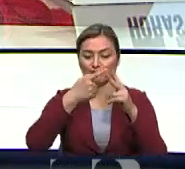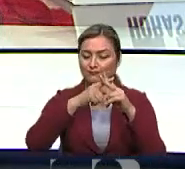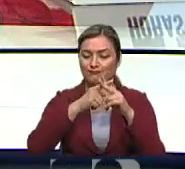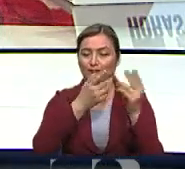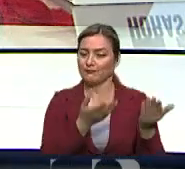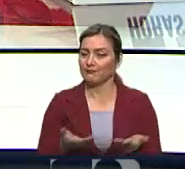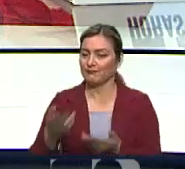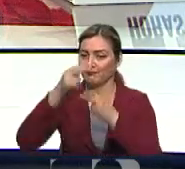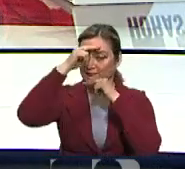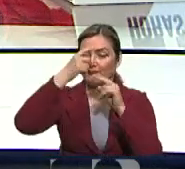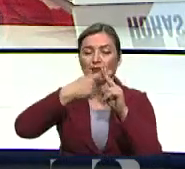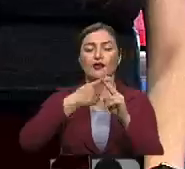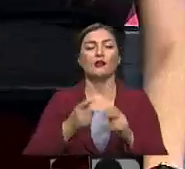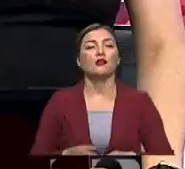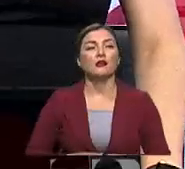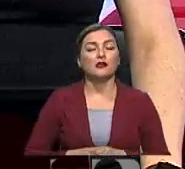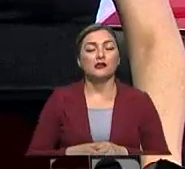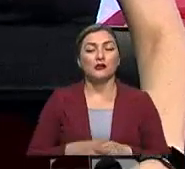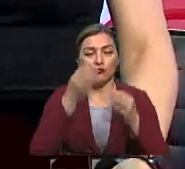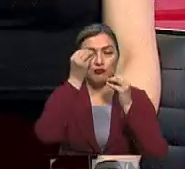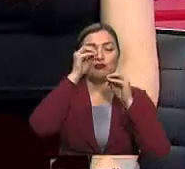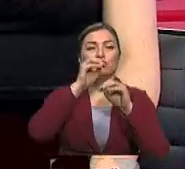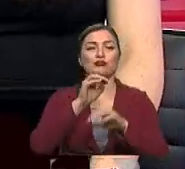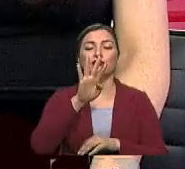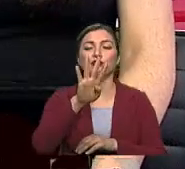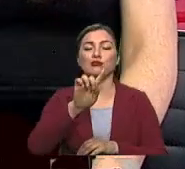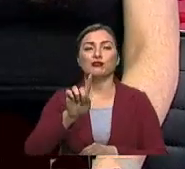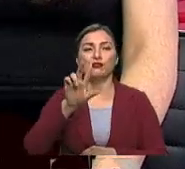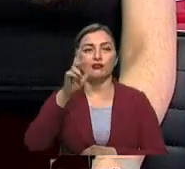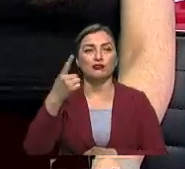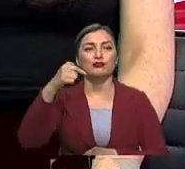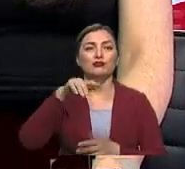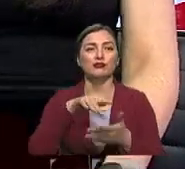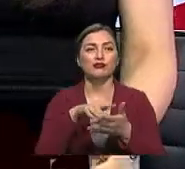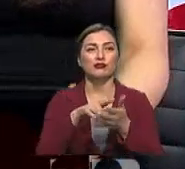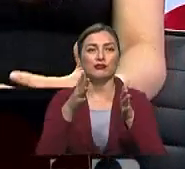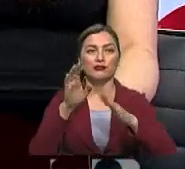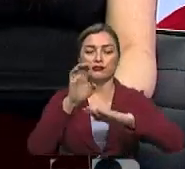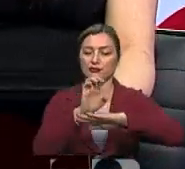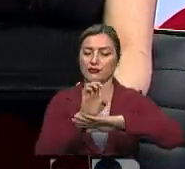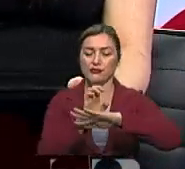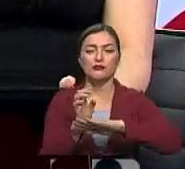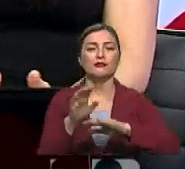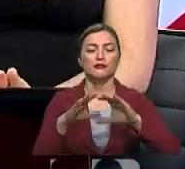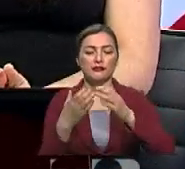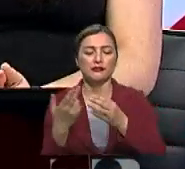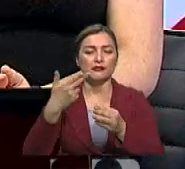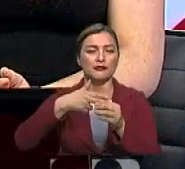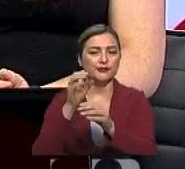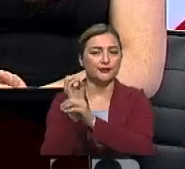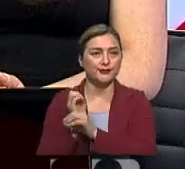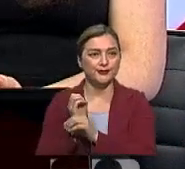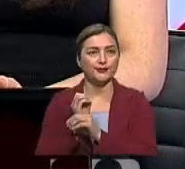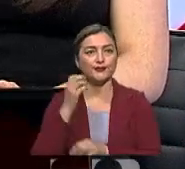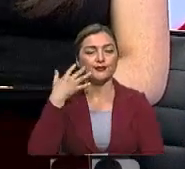y comenzamos aquí con las noticias. Así es, y les vamos a contar que 4.3 millones de estudiantes del país volverán a clases presenciales obligatorias